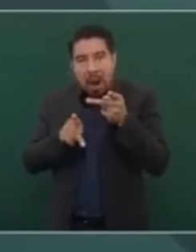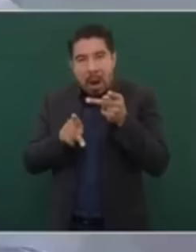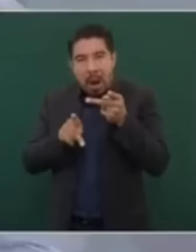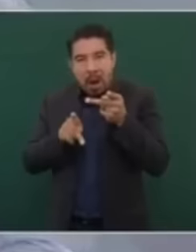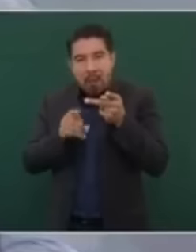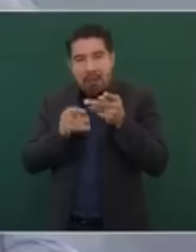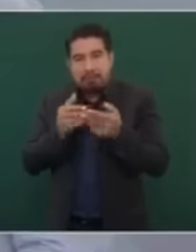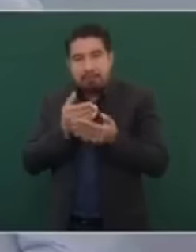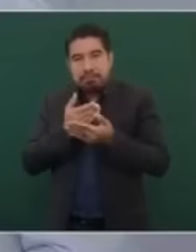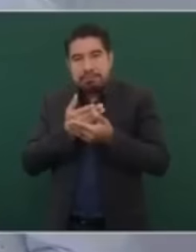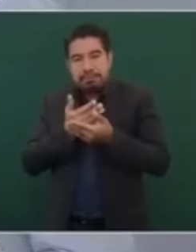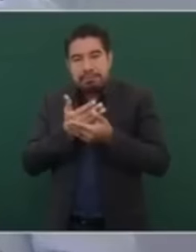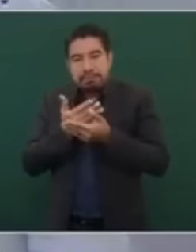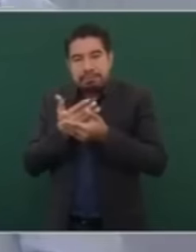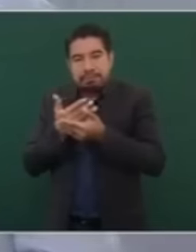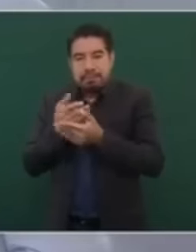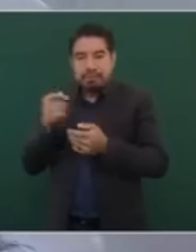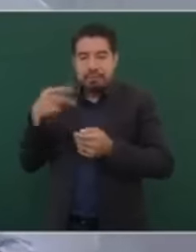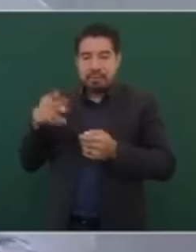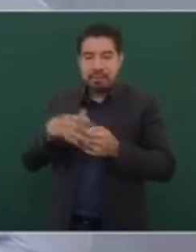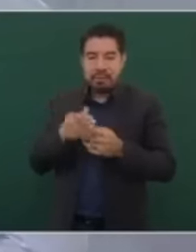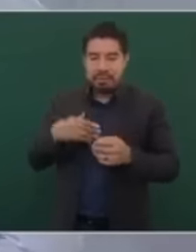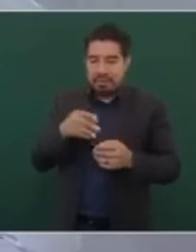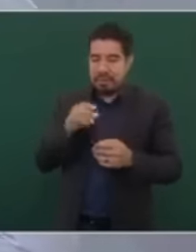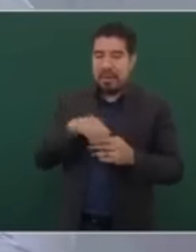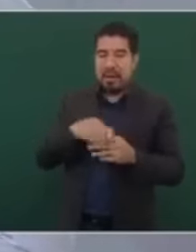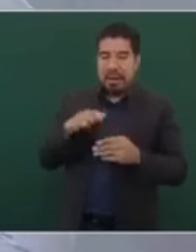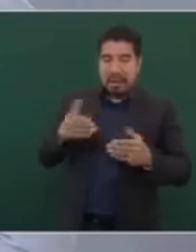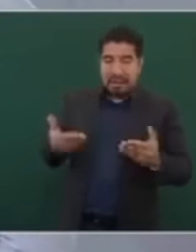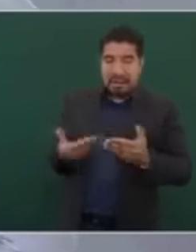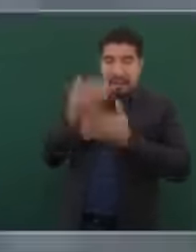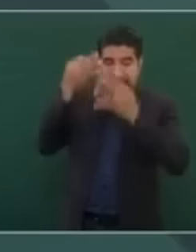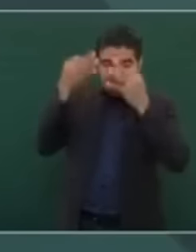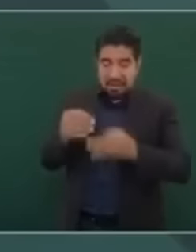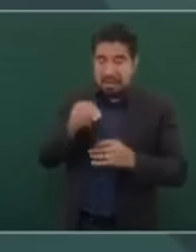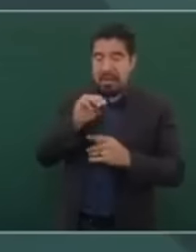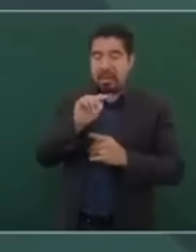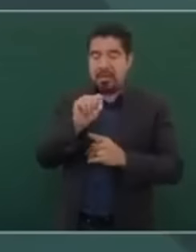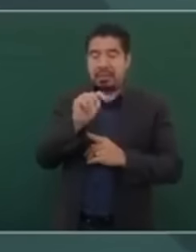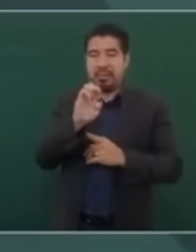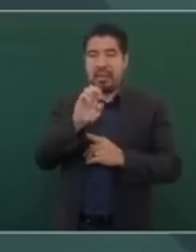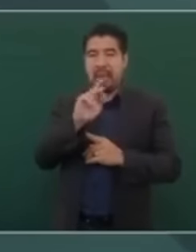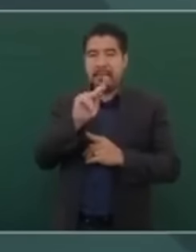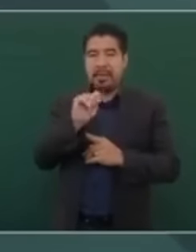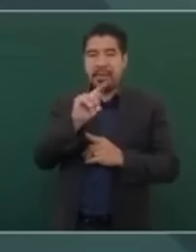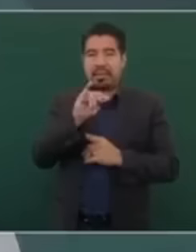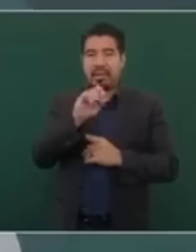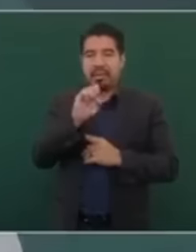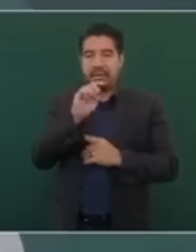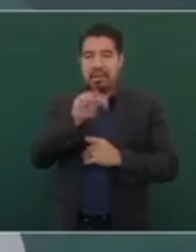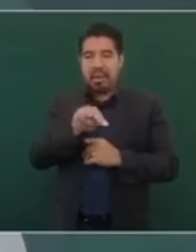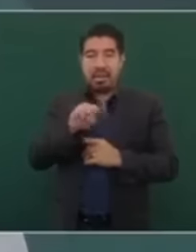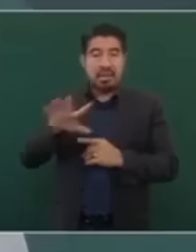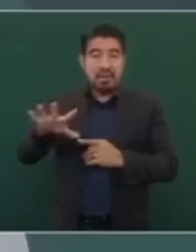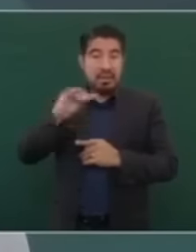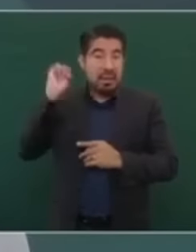que es de Tepetitán, Macuspana, Tabasco, a mucho orgullo.